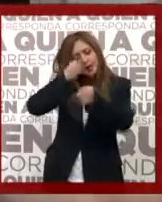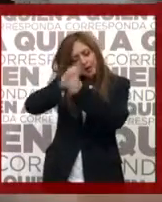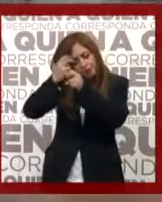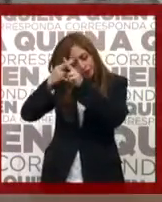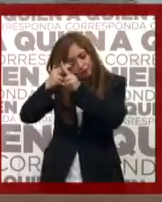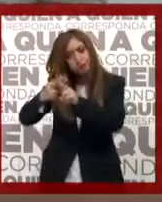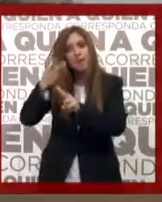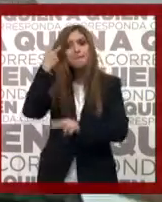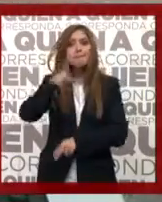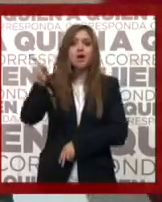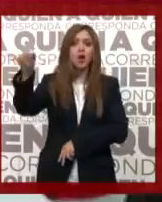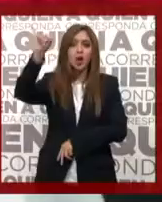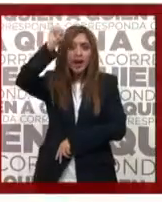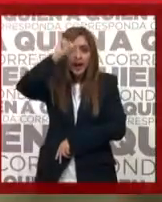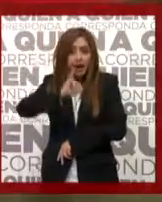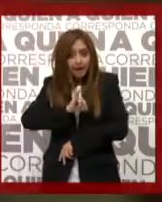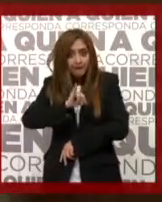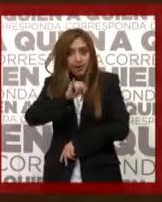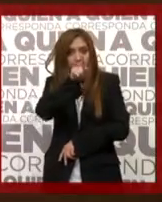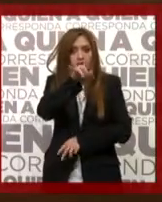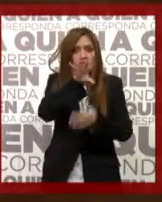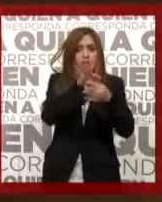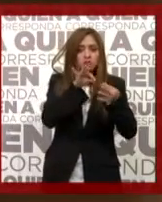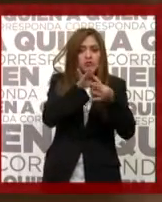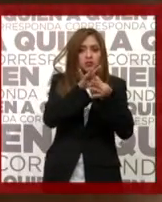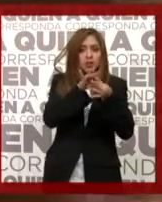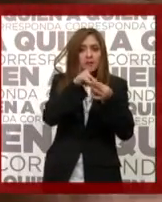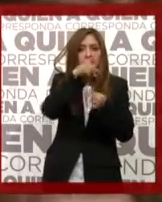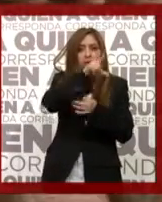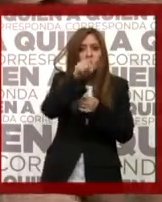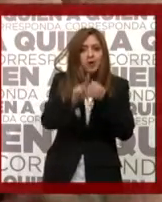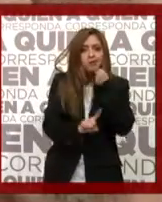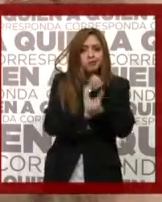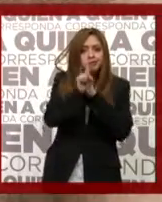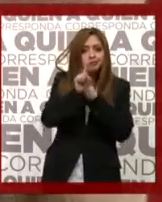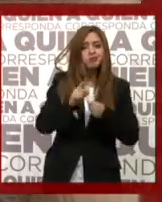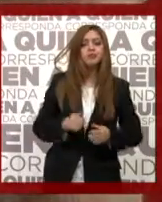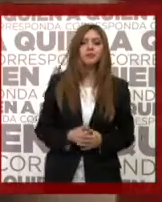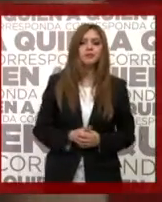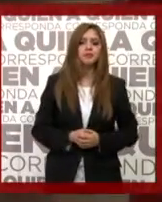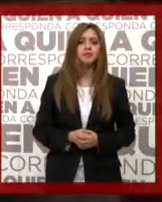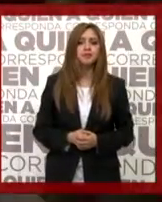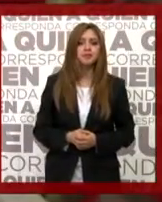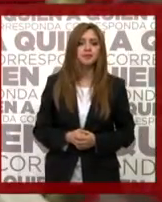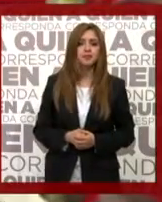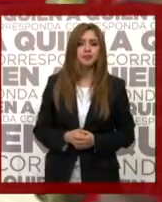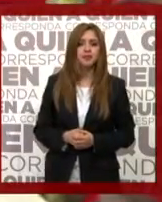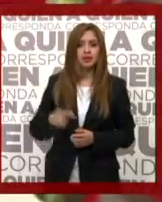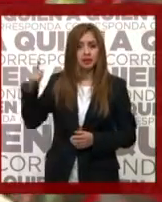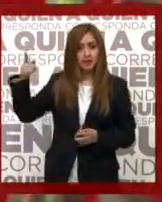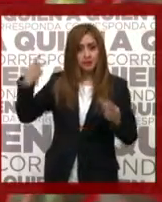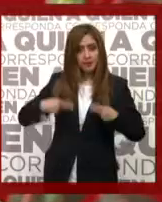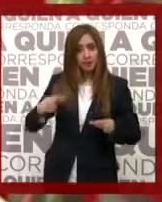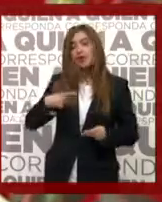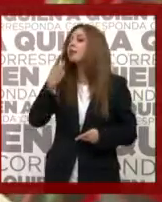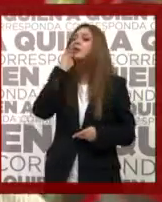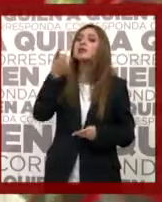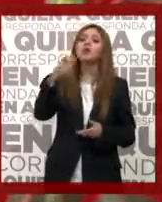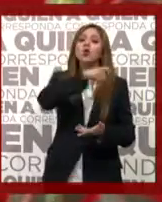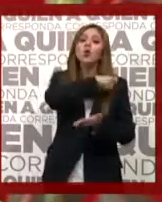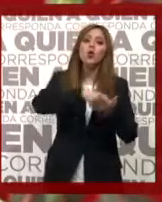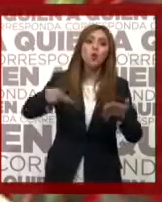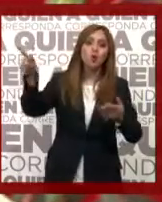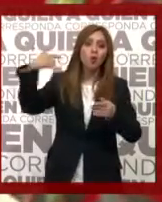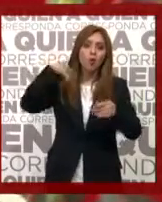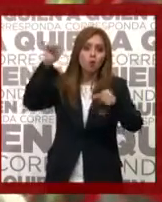su patrón le hizo una propuesta que cambió el rumbo de su vida. Esta persona me pide que compráramos un vehículo para